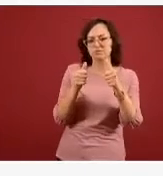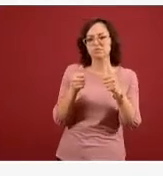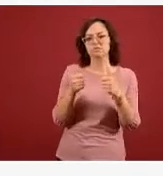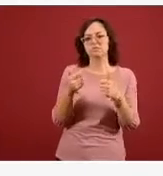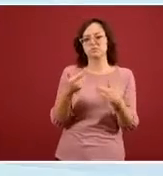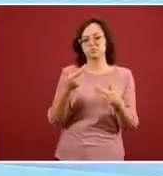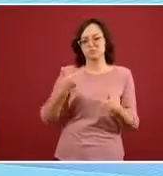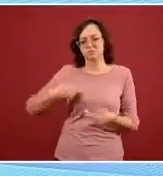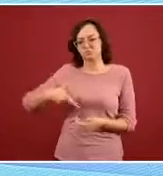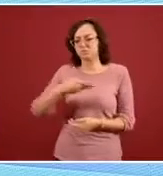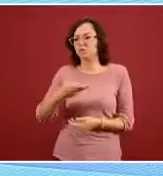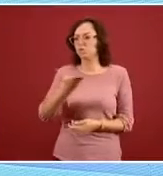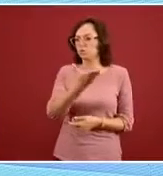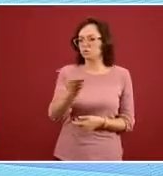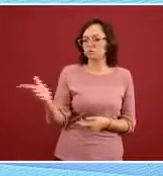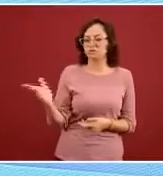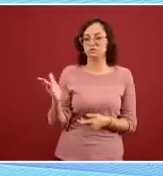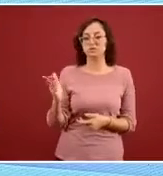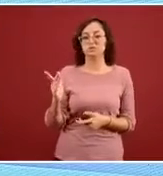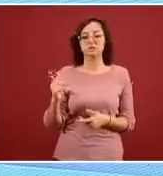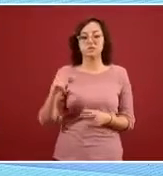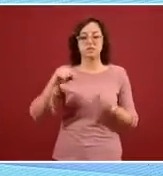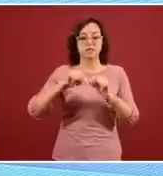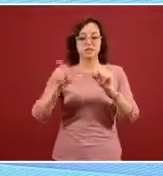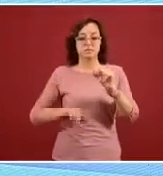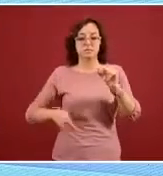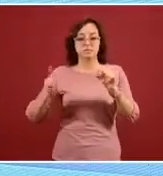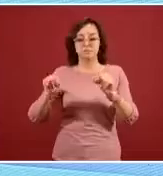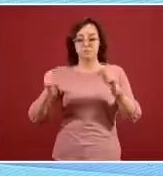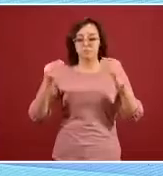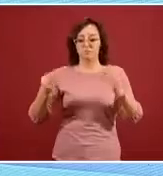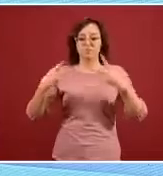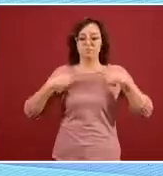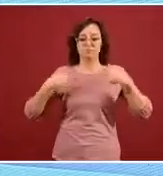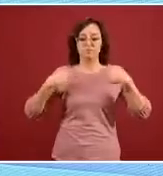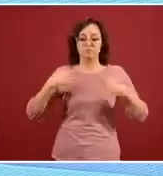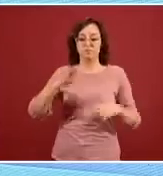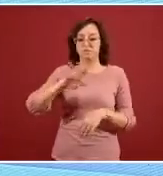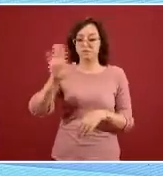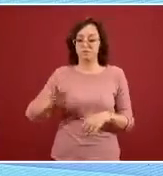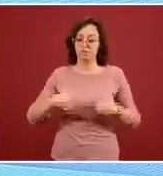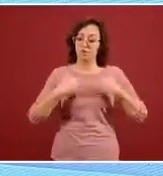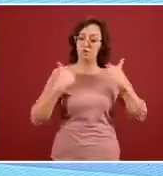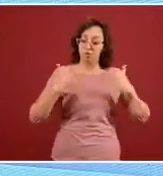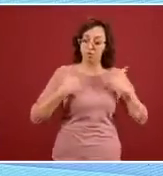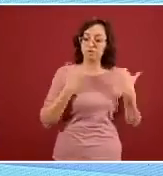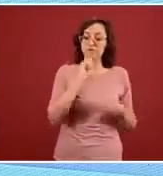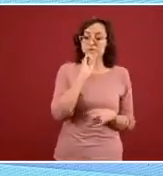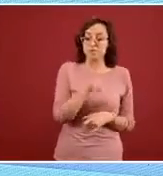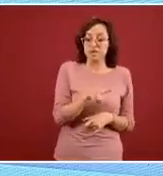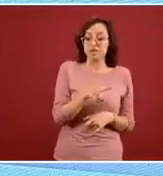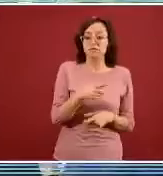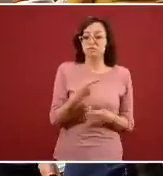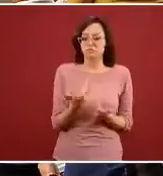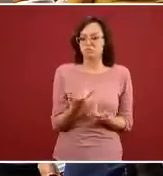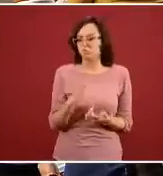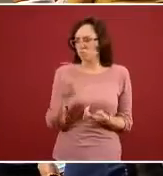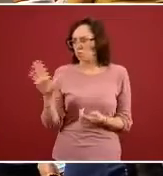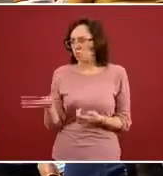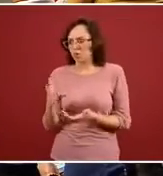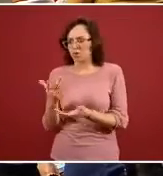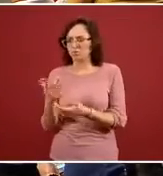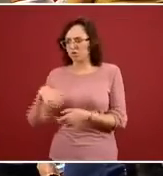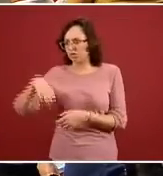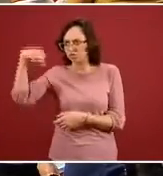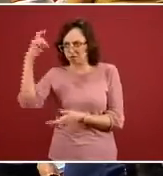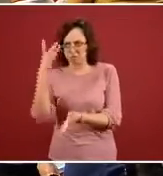comunicadoras, que México tiene una sobrerepresentación de la mortalidad en edades más jóvenes, y la explicación más probable